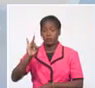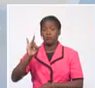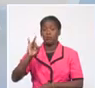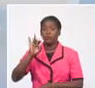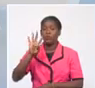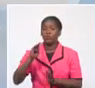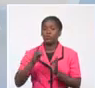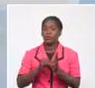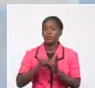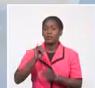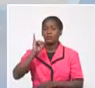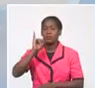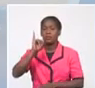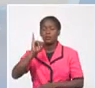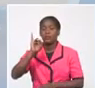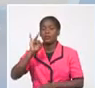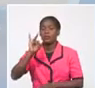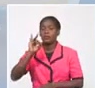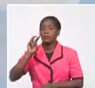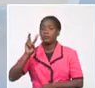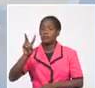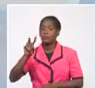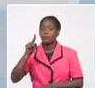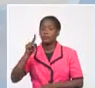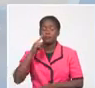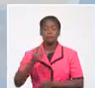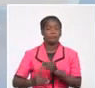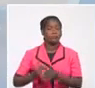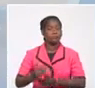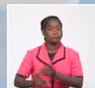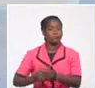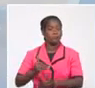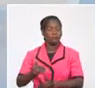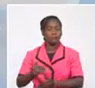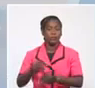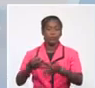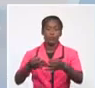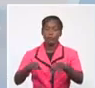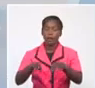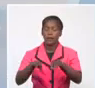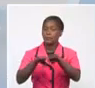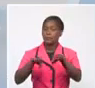4.672 con una evolución clínica estable. El